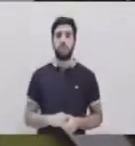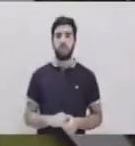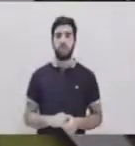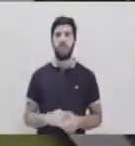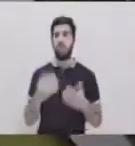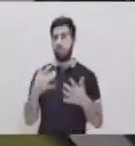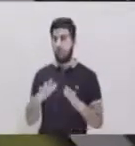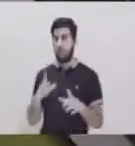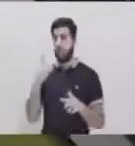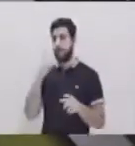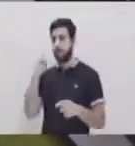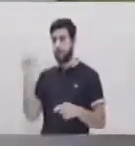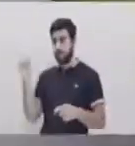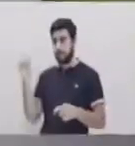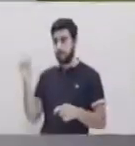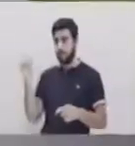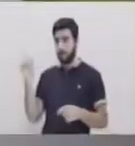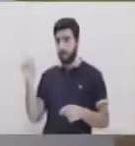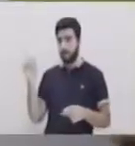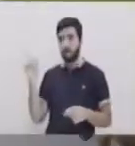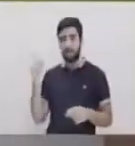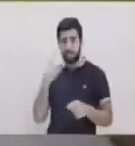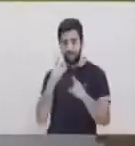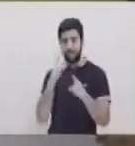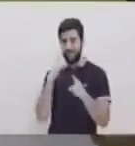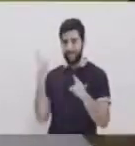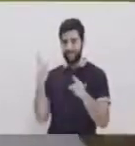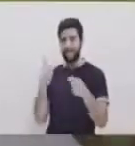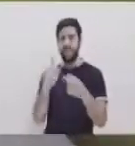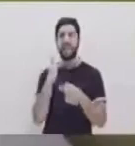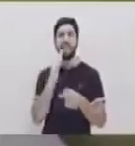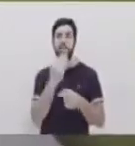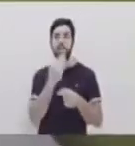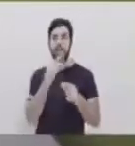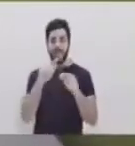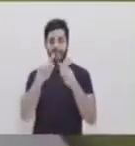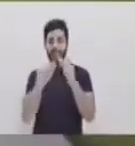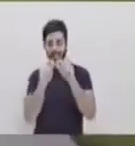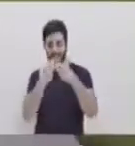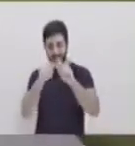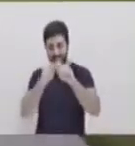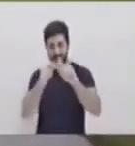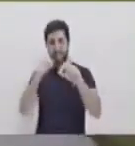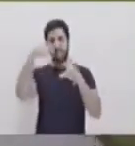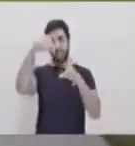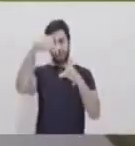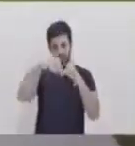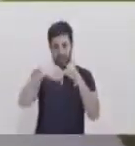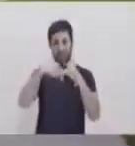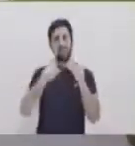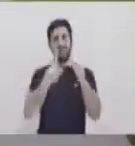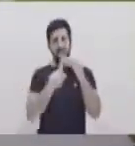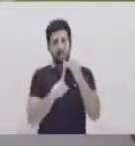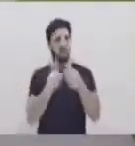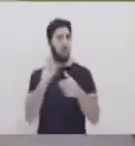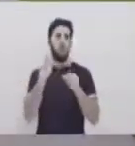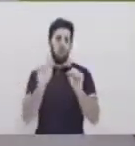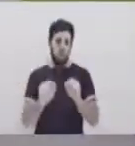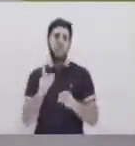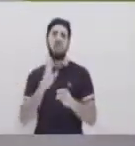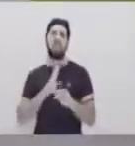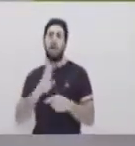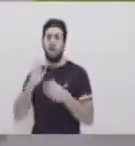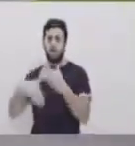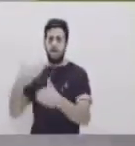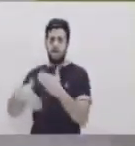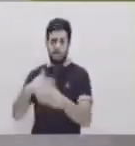quedar acá De puro papel. de puro papel de servilleta, ¿ves? Puede ser papel de mayordomo, inclusive el papel